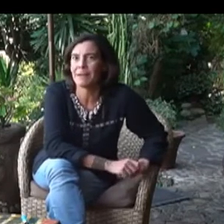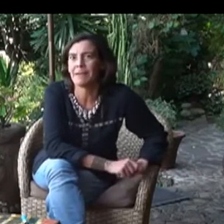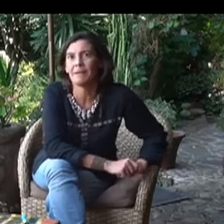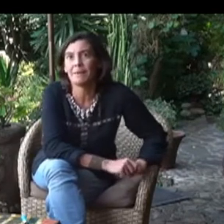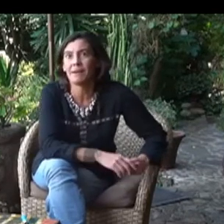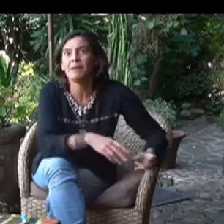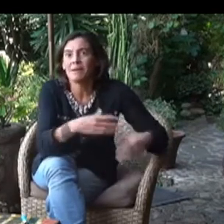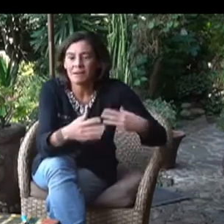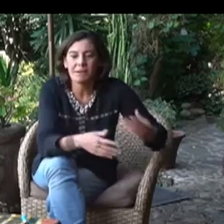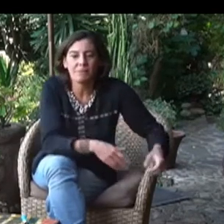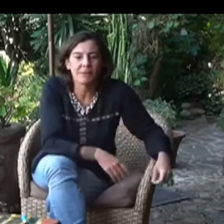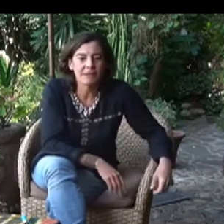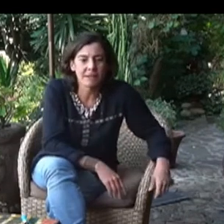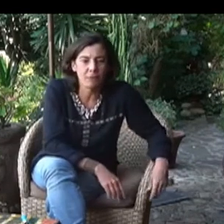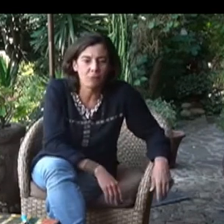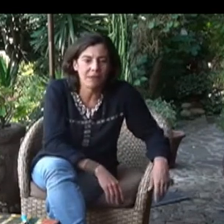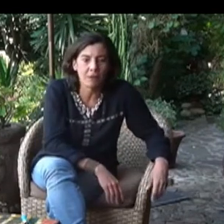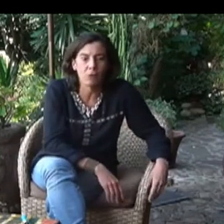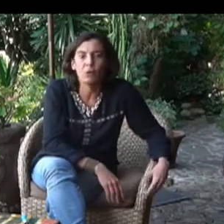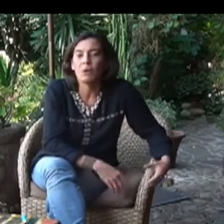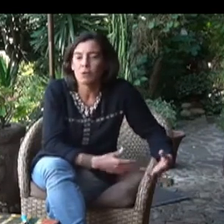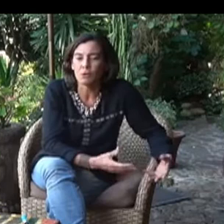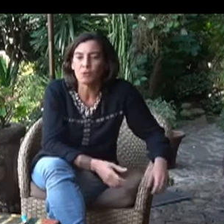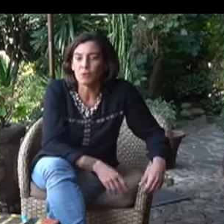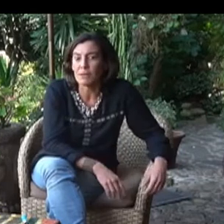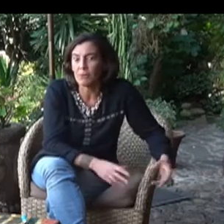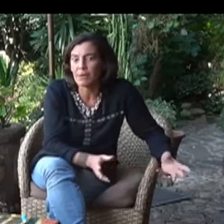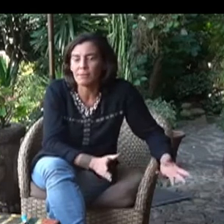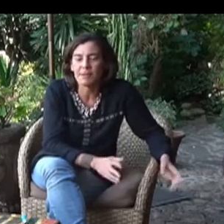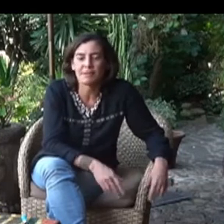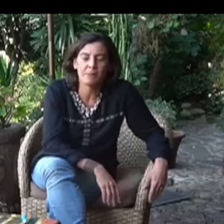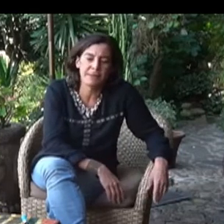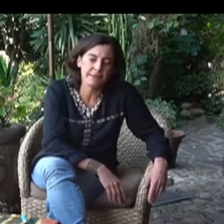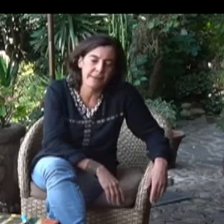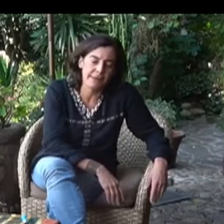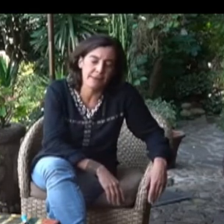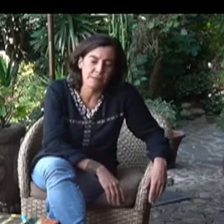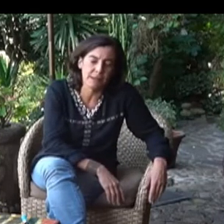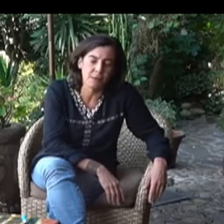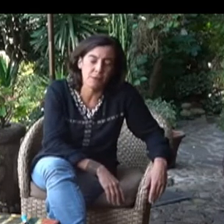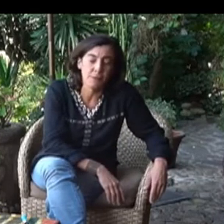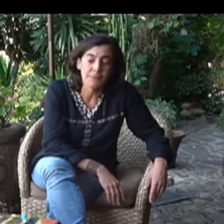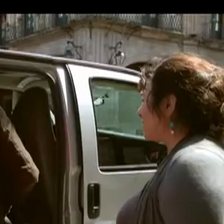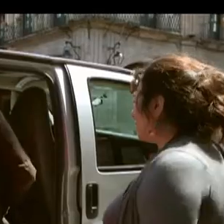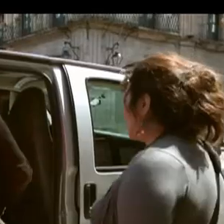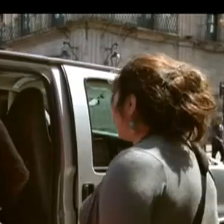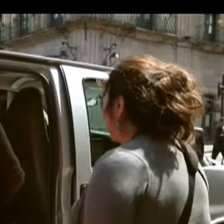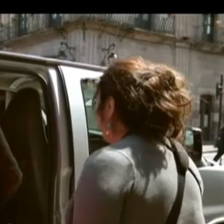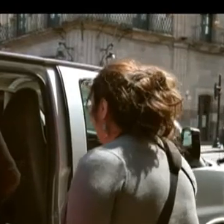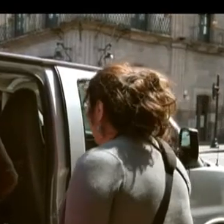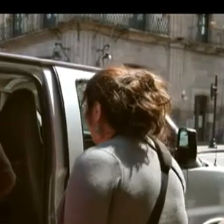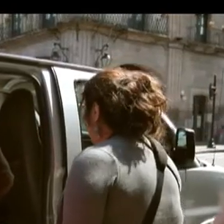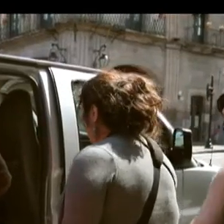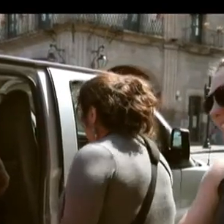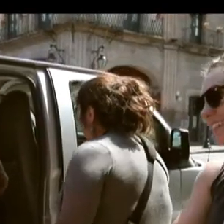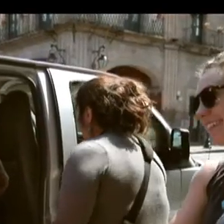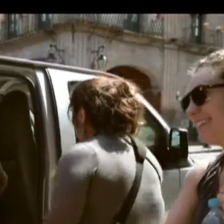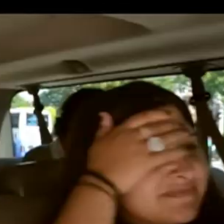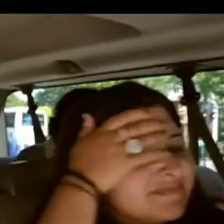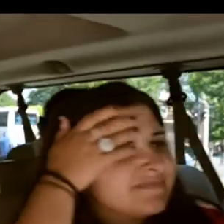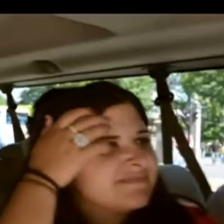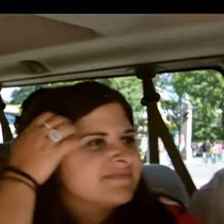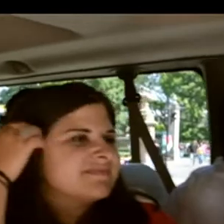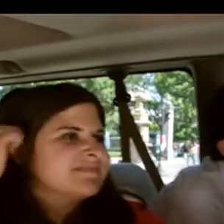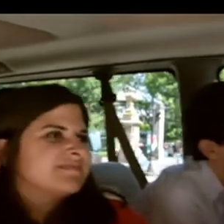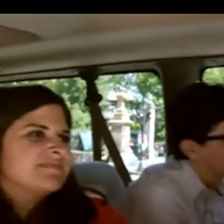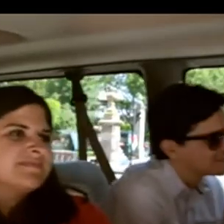y preparada para poder seguir un diálogo constructivo que le pueda servir de inspiración. Jesús Pimentel celebra